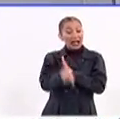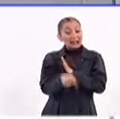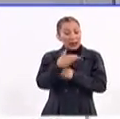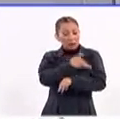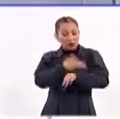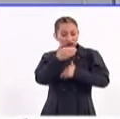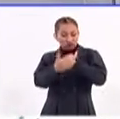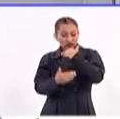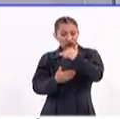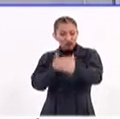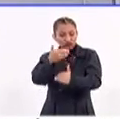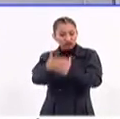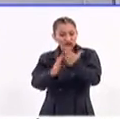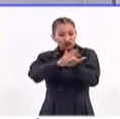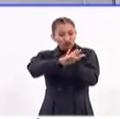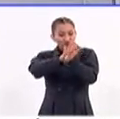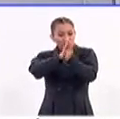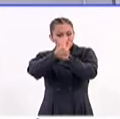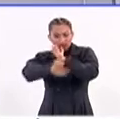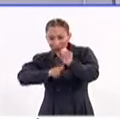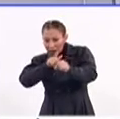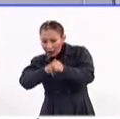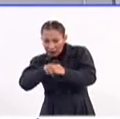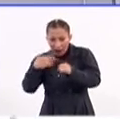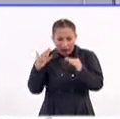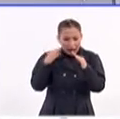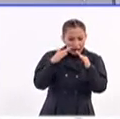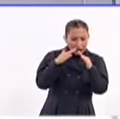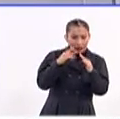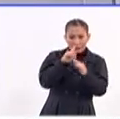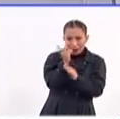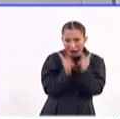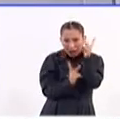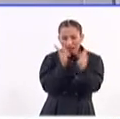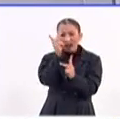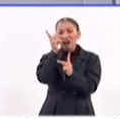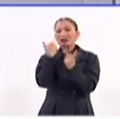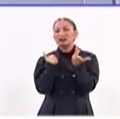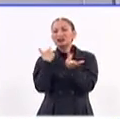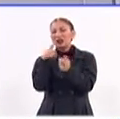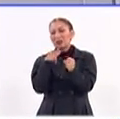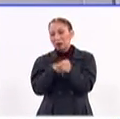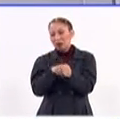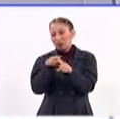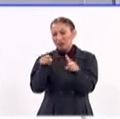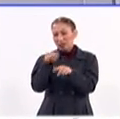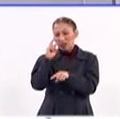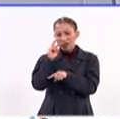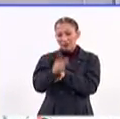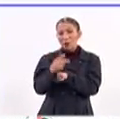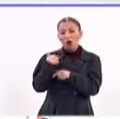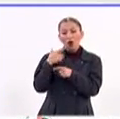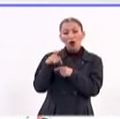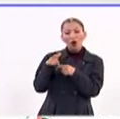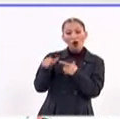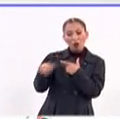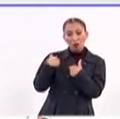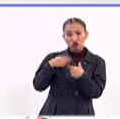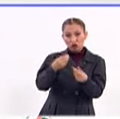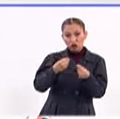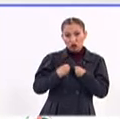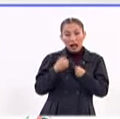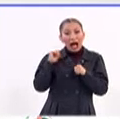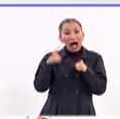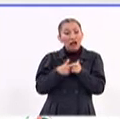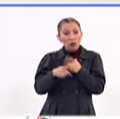este proceso de evolución en las especies domésticas, como menciono, me refiero a las especies que nos